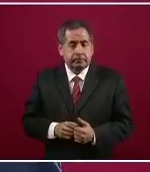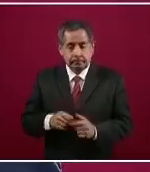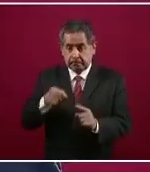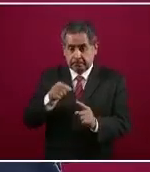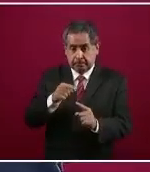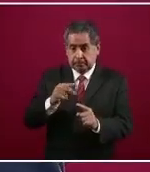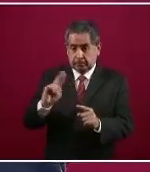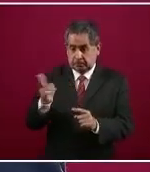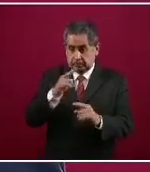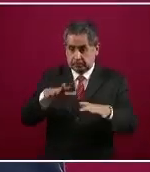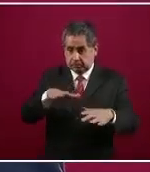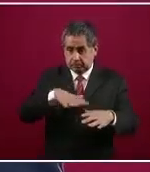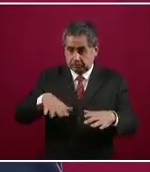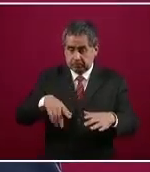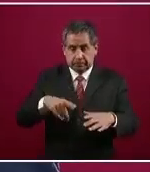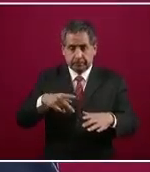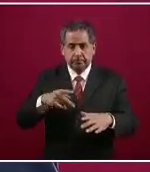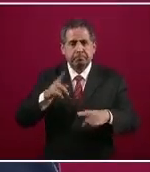esté